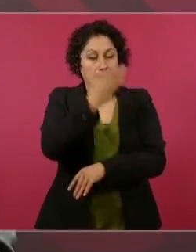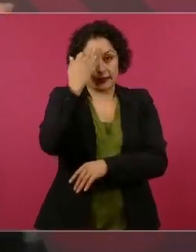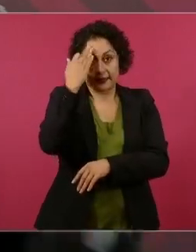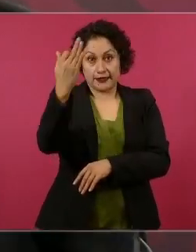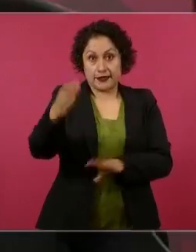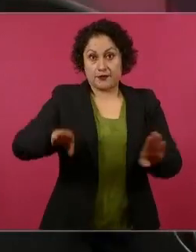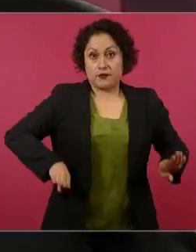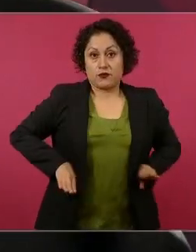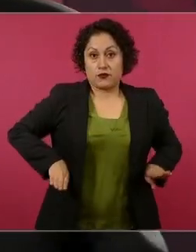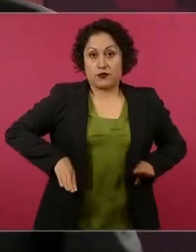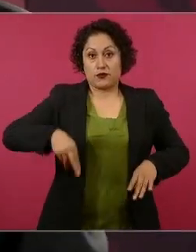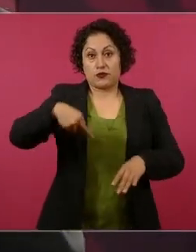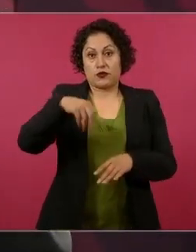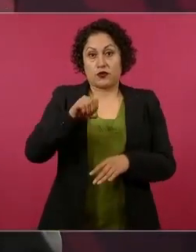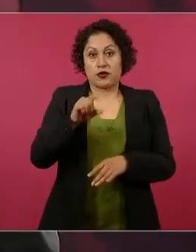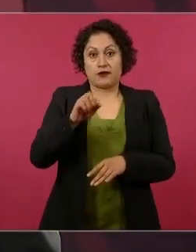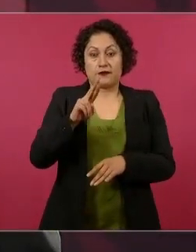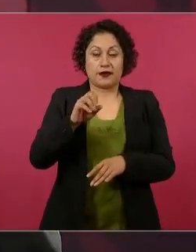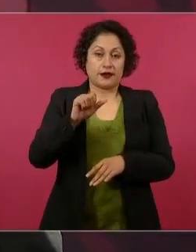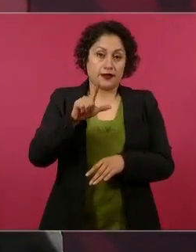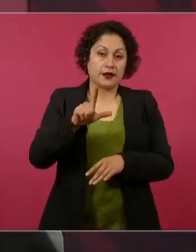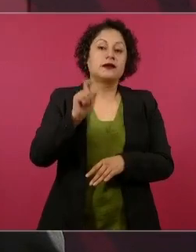México perdieron población